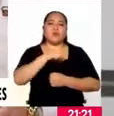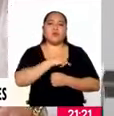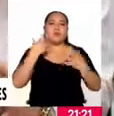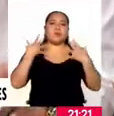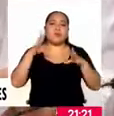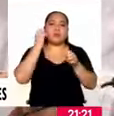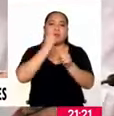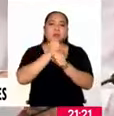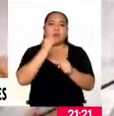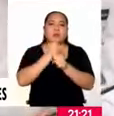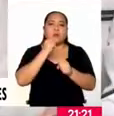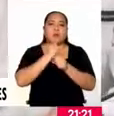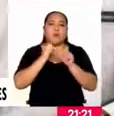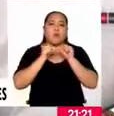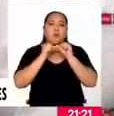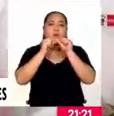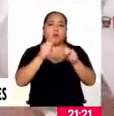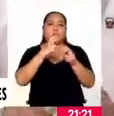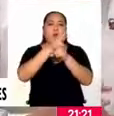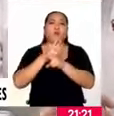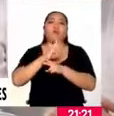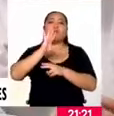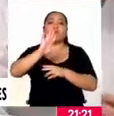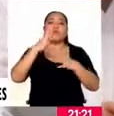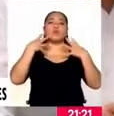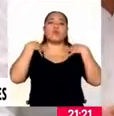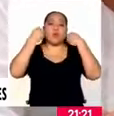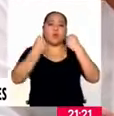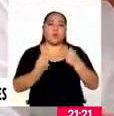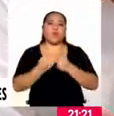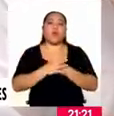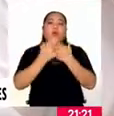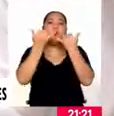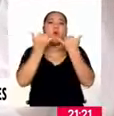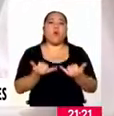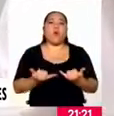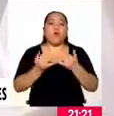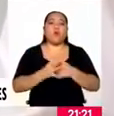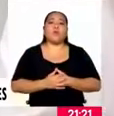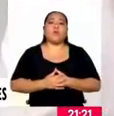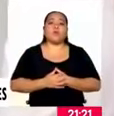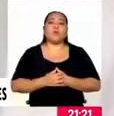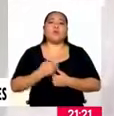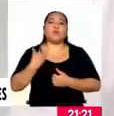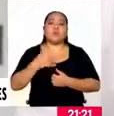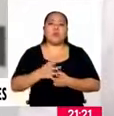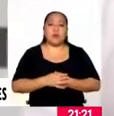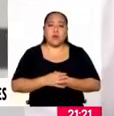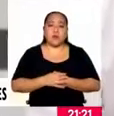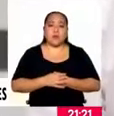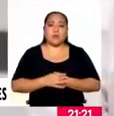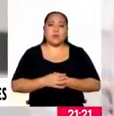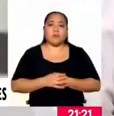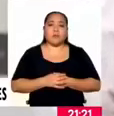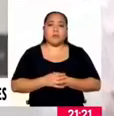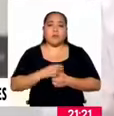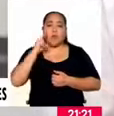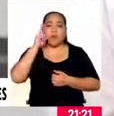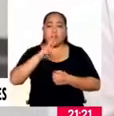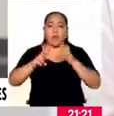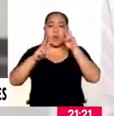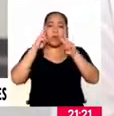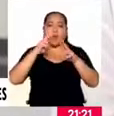trabajando permanentemente para cuidar tu salud. Hoy estamos dándote cuenta de que el Ministerio